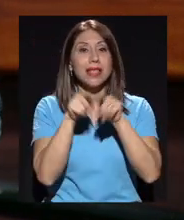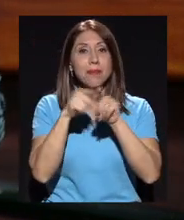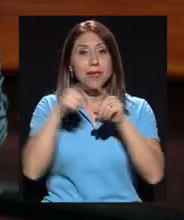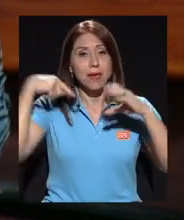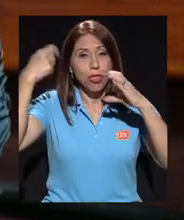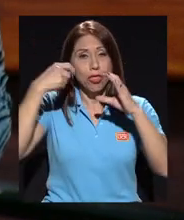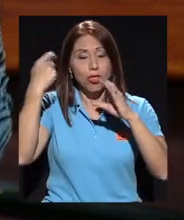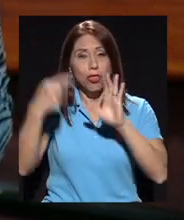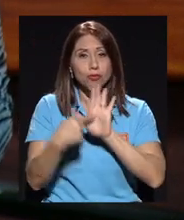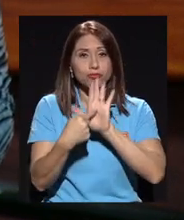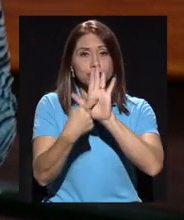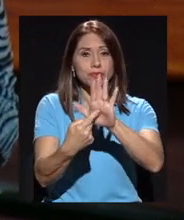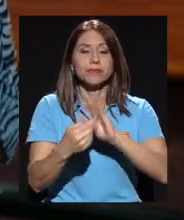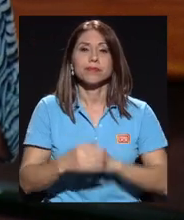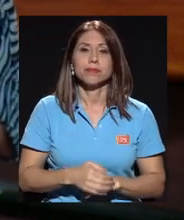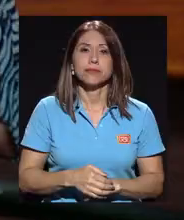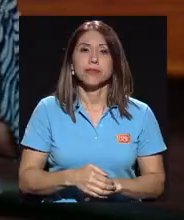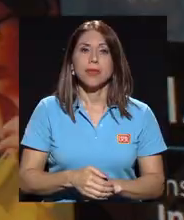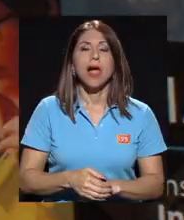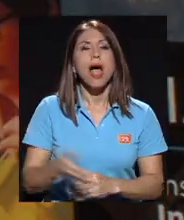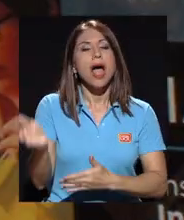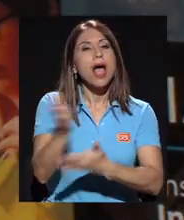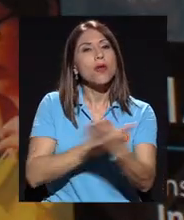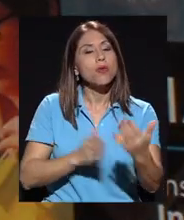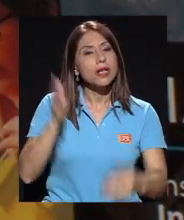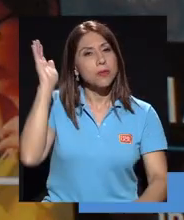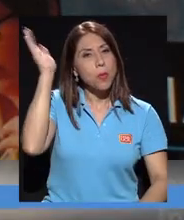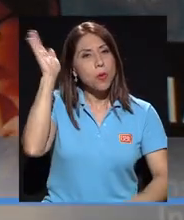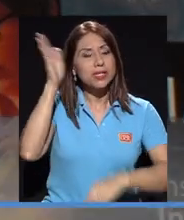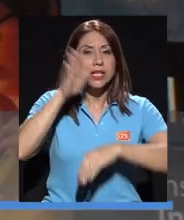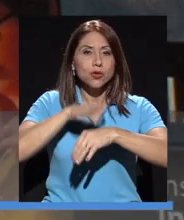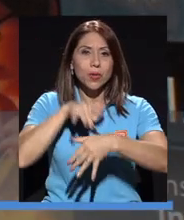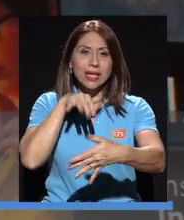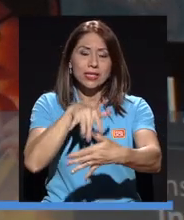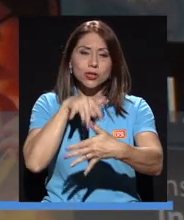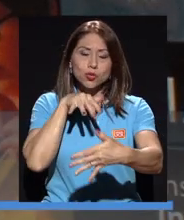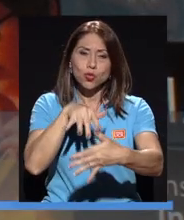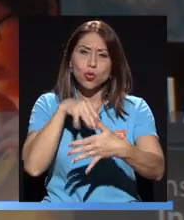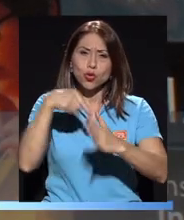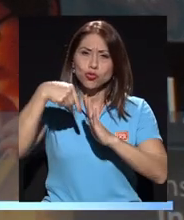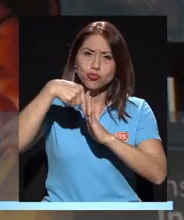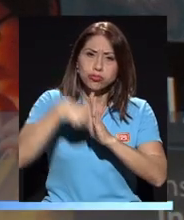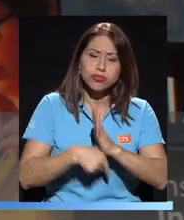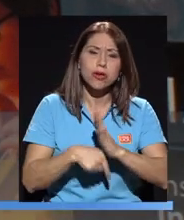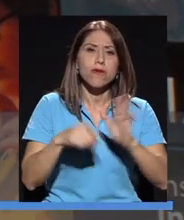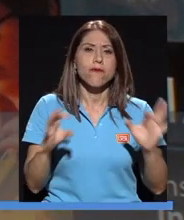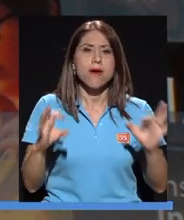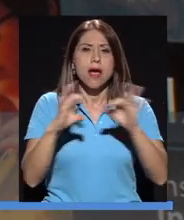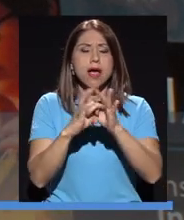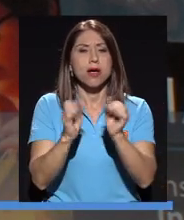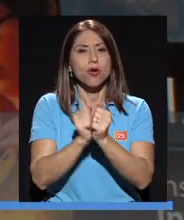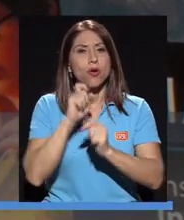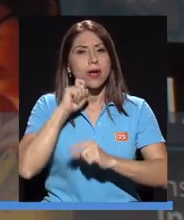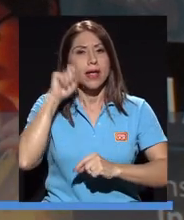audiovisuales. Hay ponencias de estudios críticos relacionados al género,